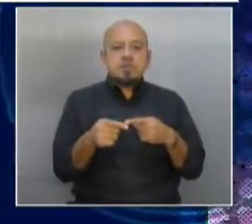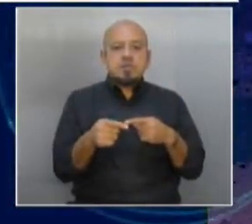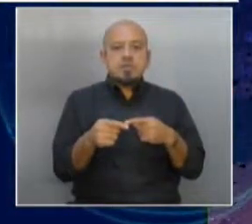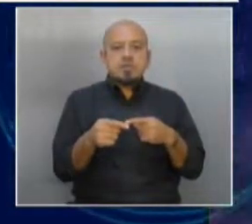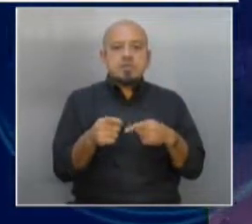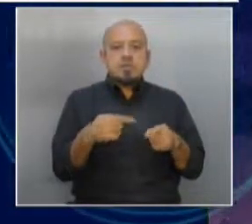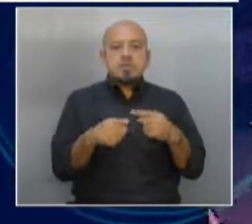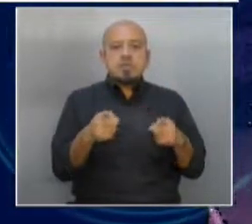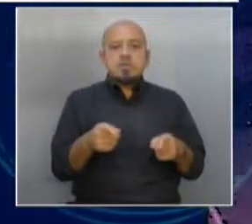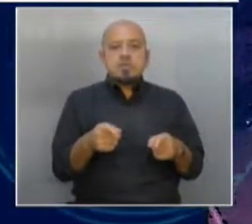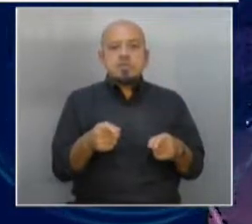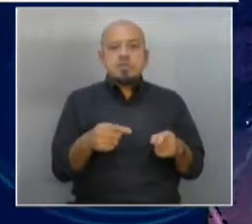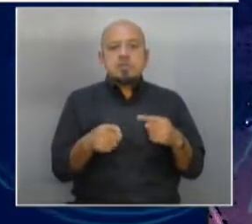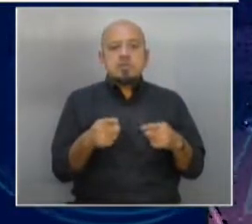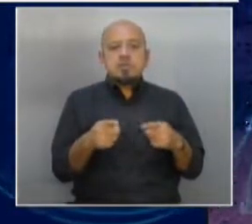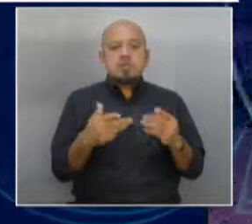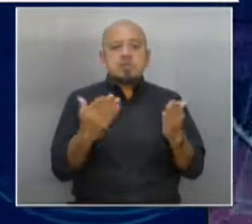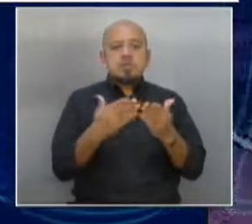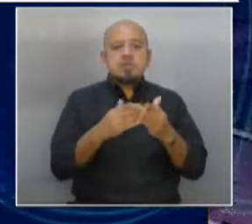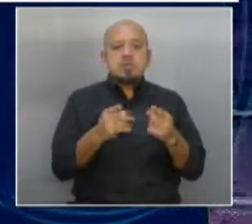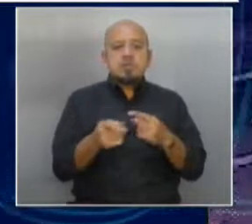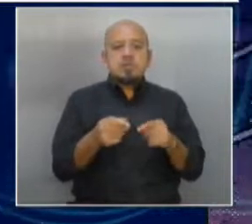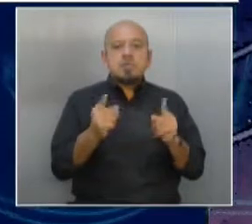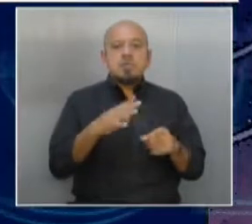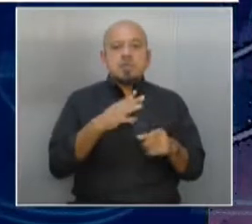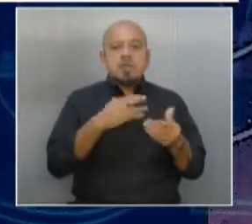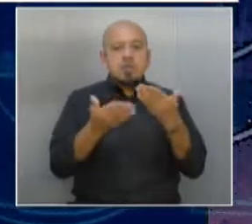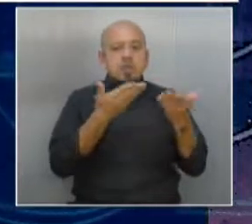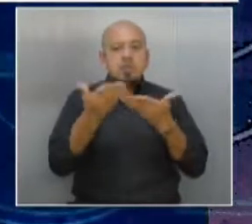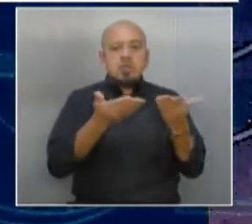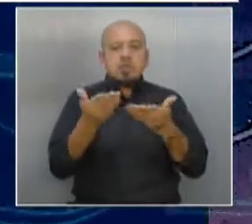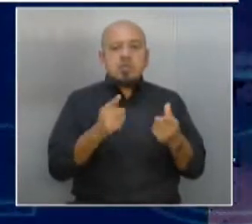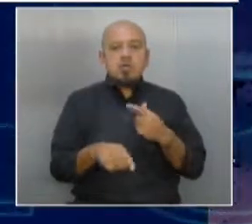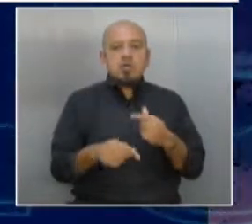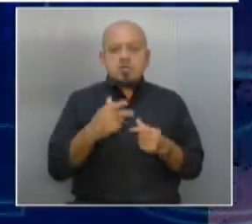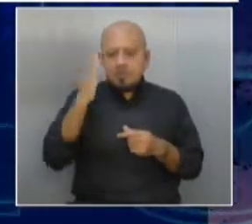alumnos, alumnas. Claro. Además, y que ahí también se crea. ¿Verdad? Sí, ¿cómo sabes? Sí,